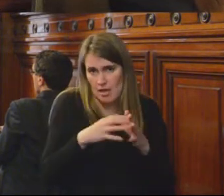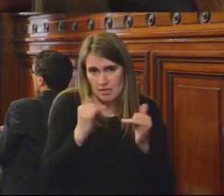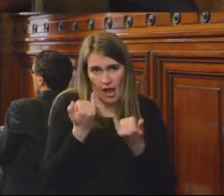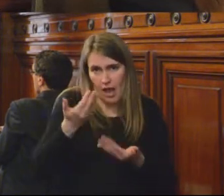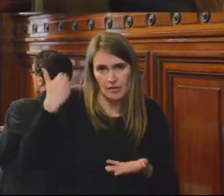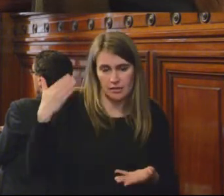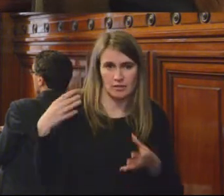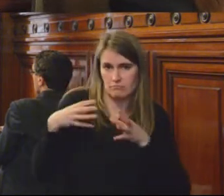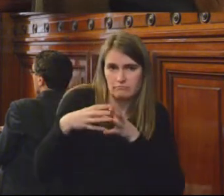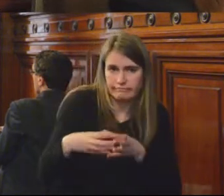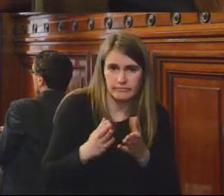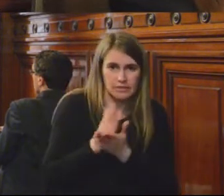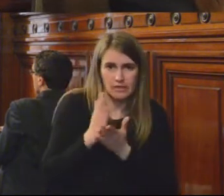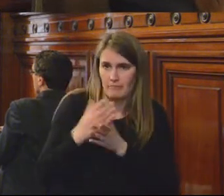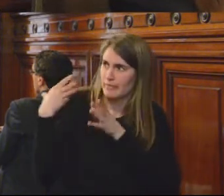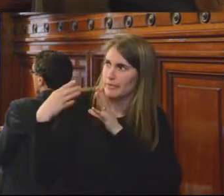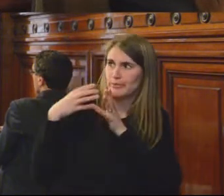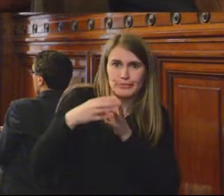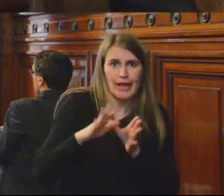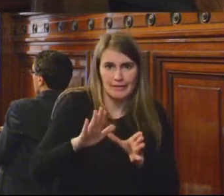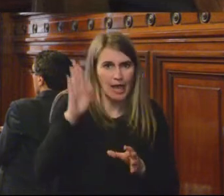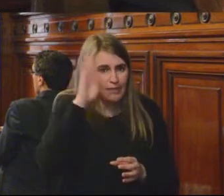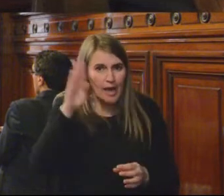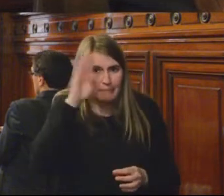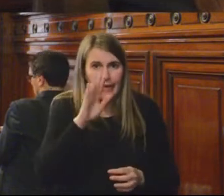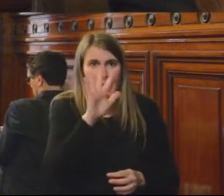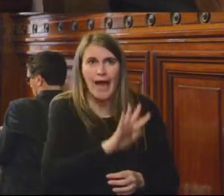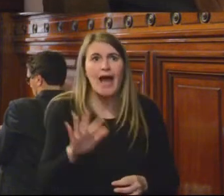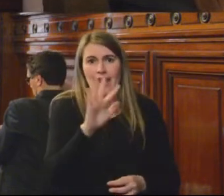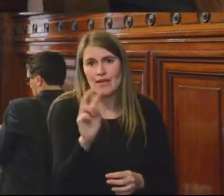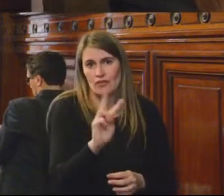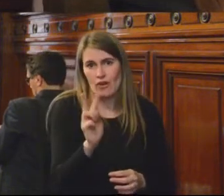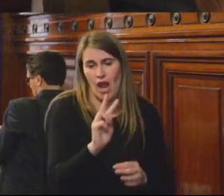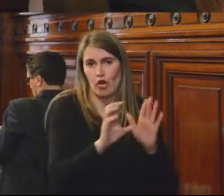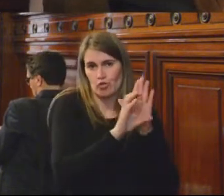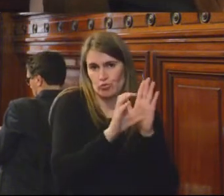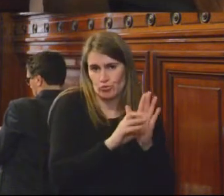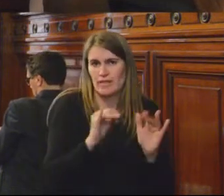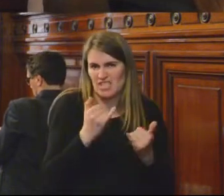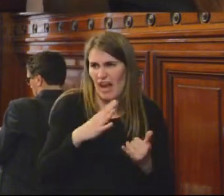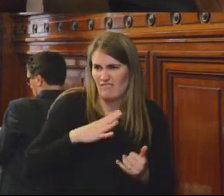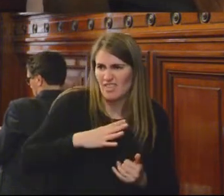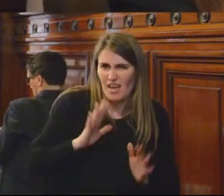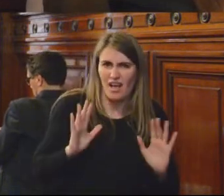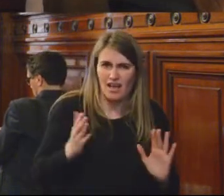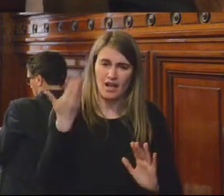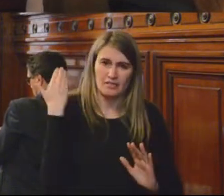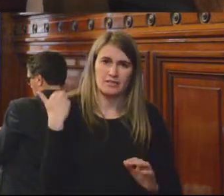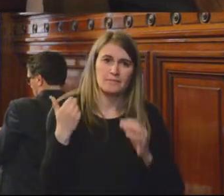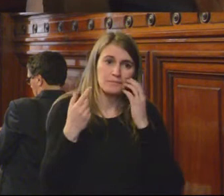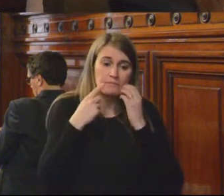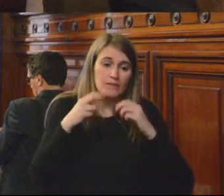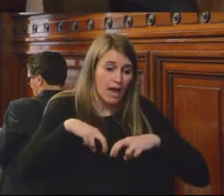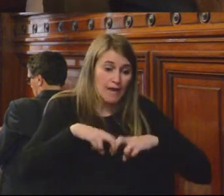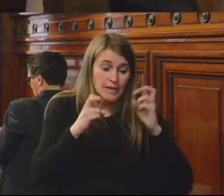está planteada y reconocida la figura de la Asamblea Nacional Constituyente. Analicemos, cuando nosotros analizamos el tema y nos desprendemos de los